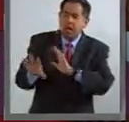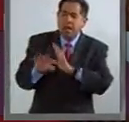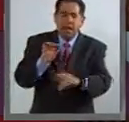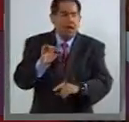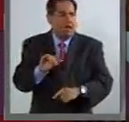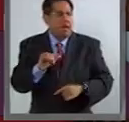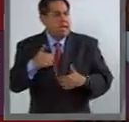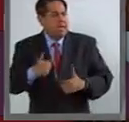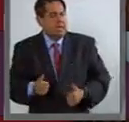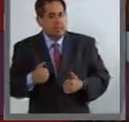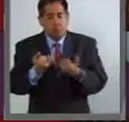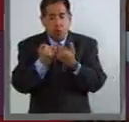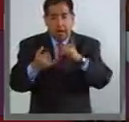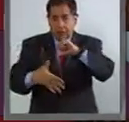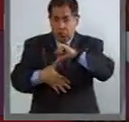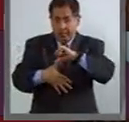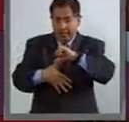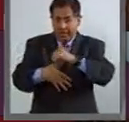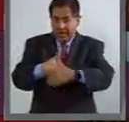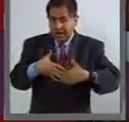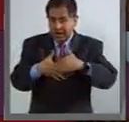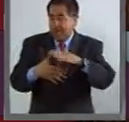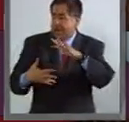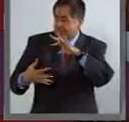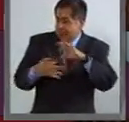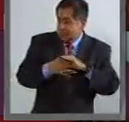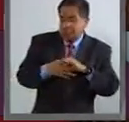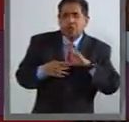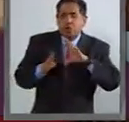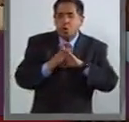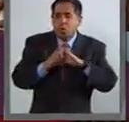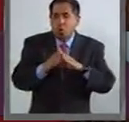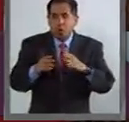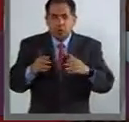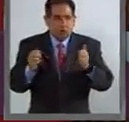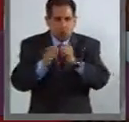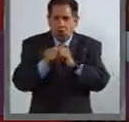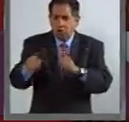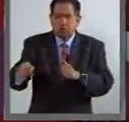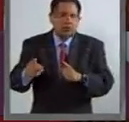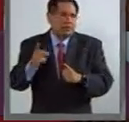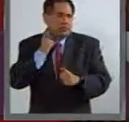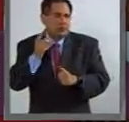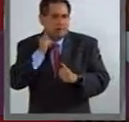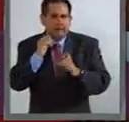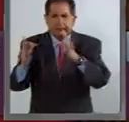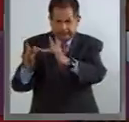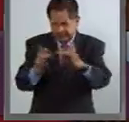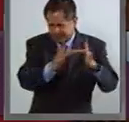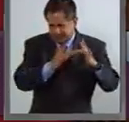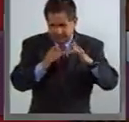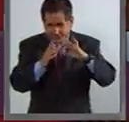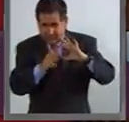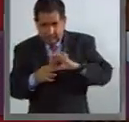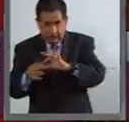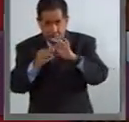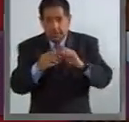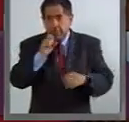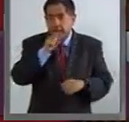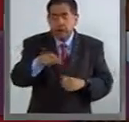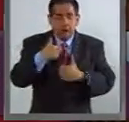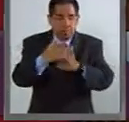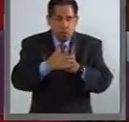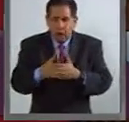como Latinoamérica buscar este acercamiento de la sociedad con sus legisladores, sino también de generar